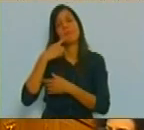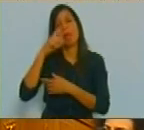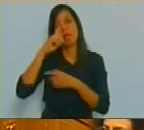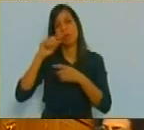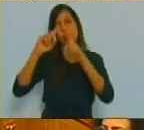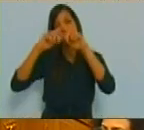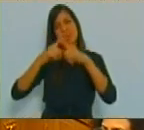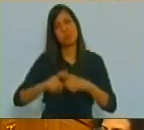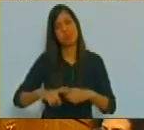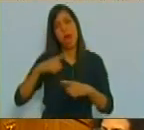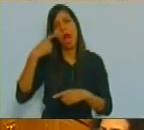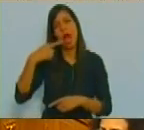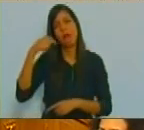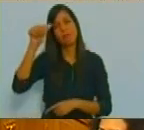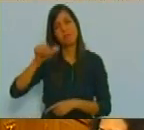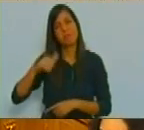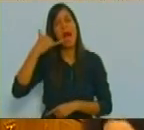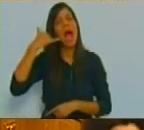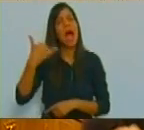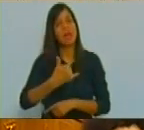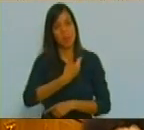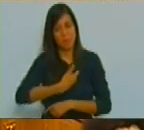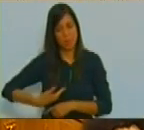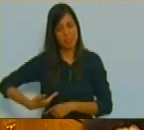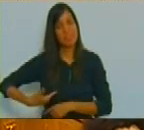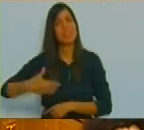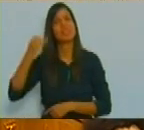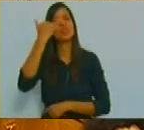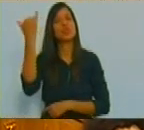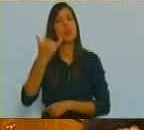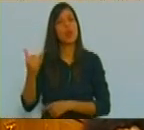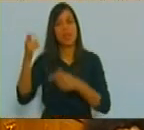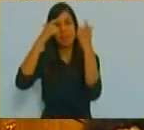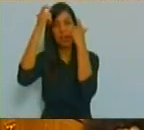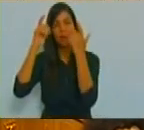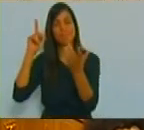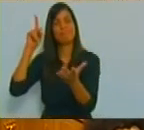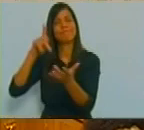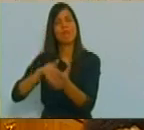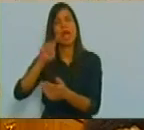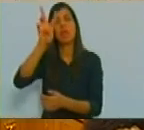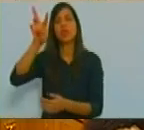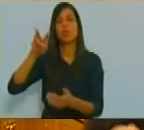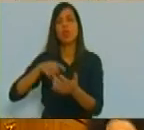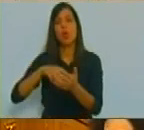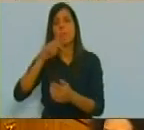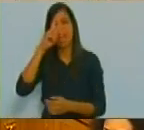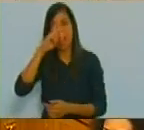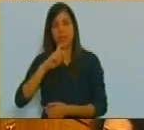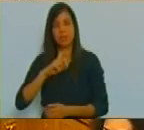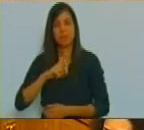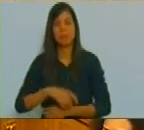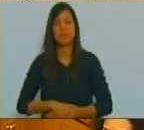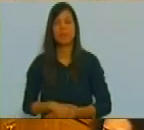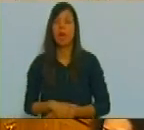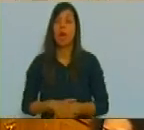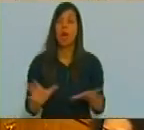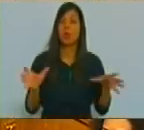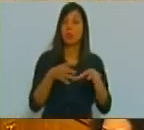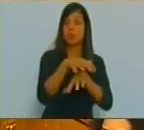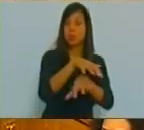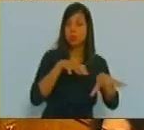zulia en el año 2000 yo lo dije una vez en el palacio entre un millón de amigos y un principio